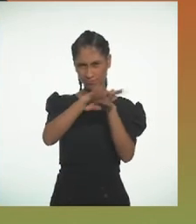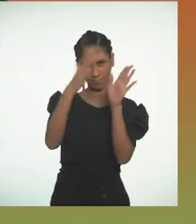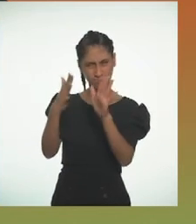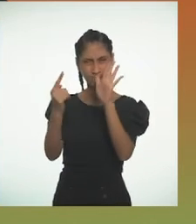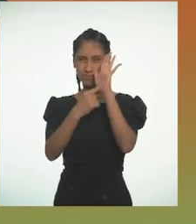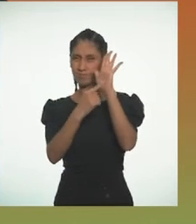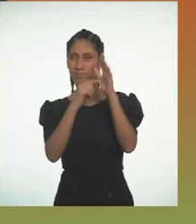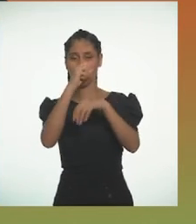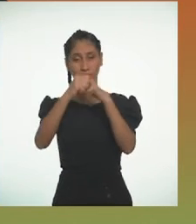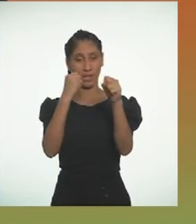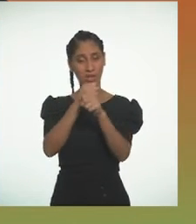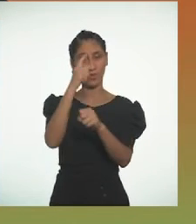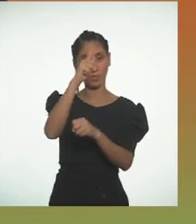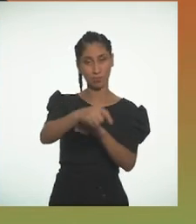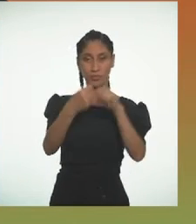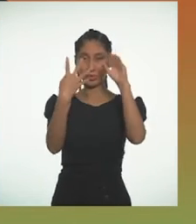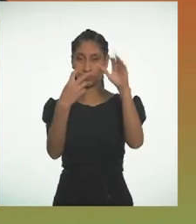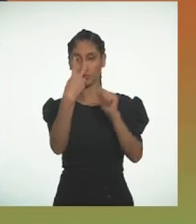El año